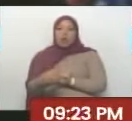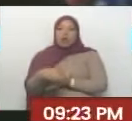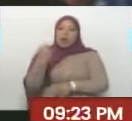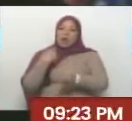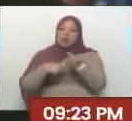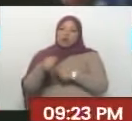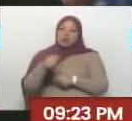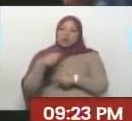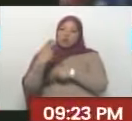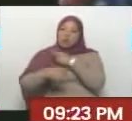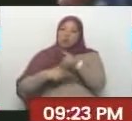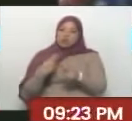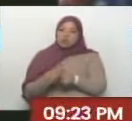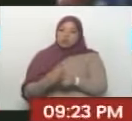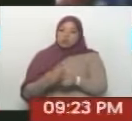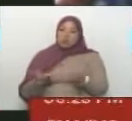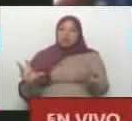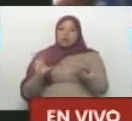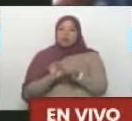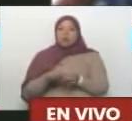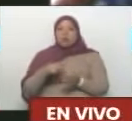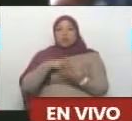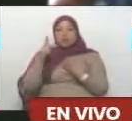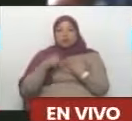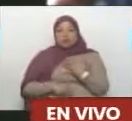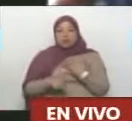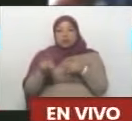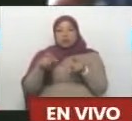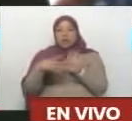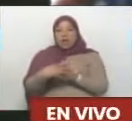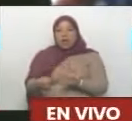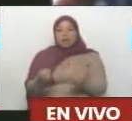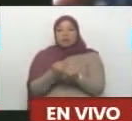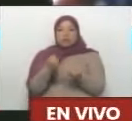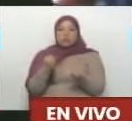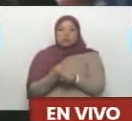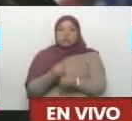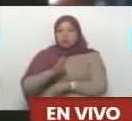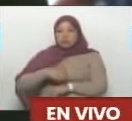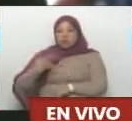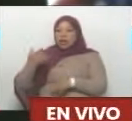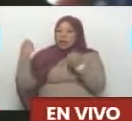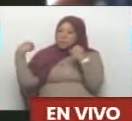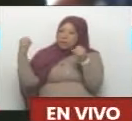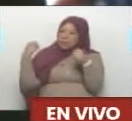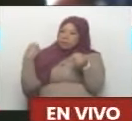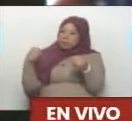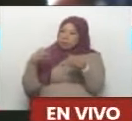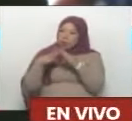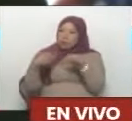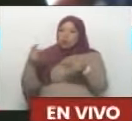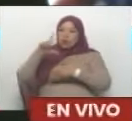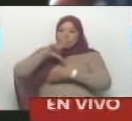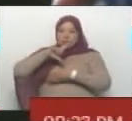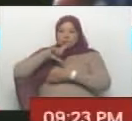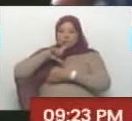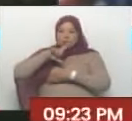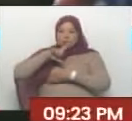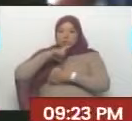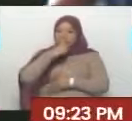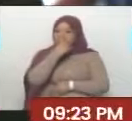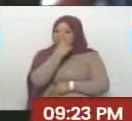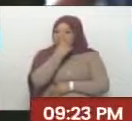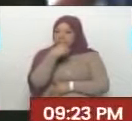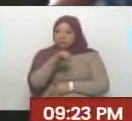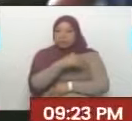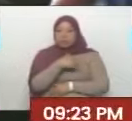asombró a la UNESCO, y la UNESCO lo propuso como un ejemplo que se puede aplicar a toda América Latina y el Caribe,